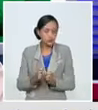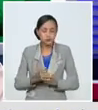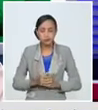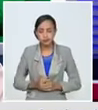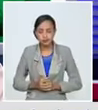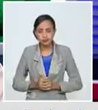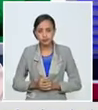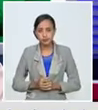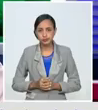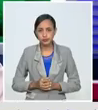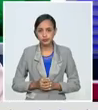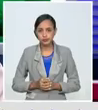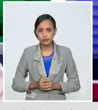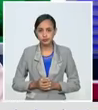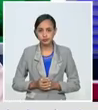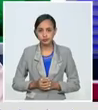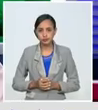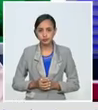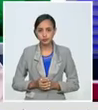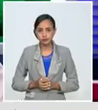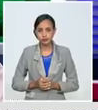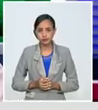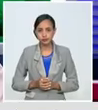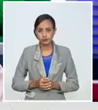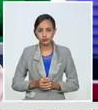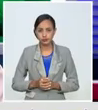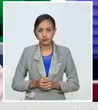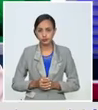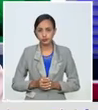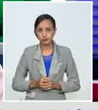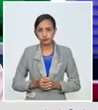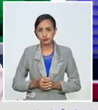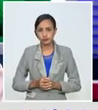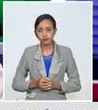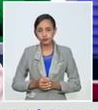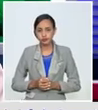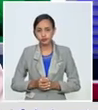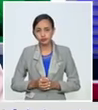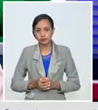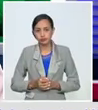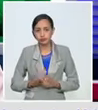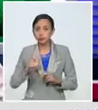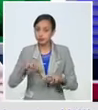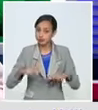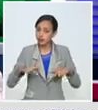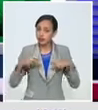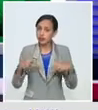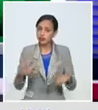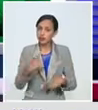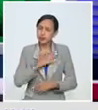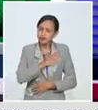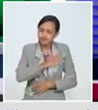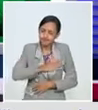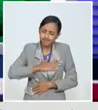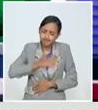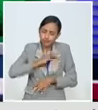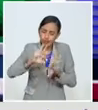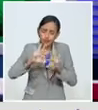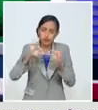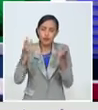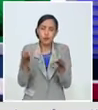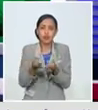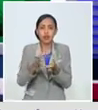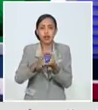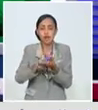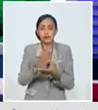su reanimación, no obstante las maniobras realizadas. Reiteramos nuestras condolencias a familiares